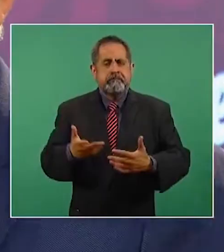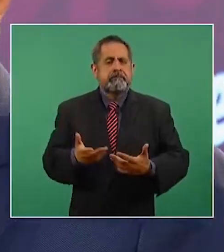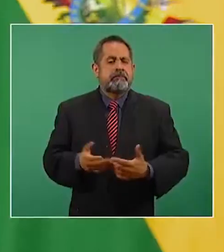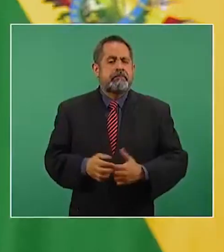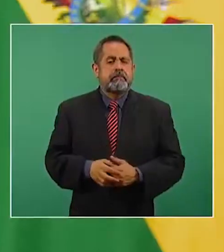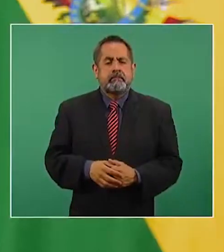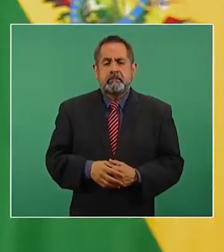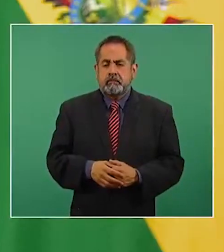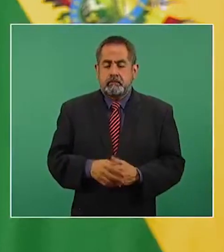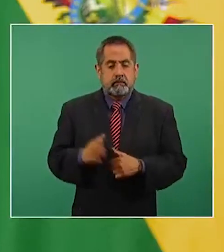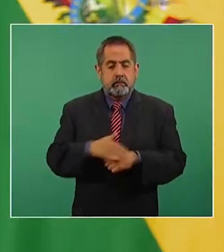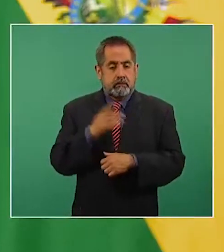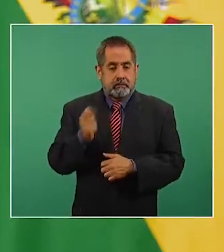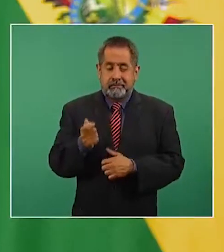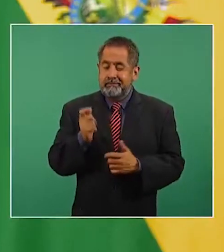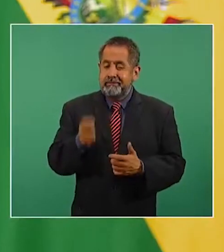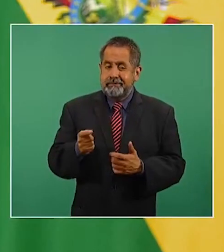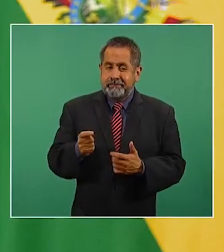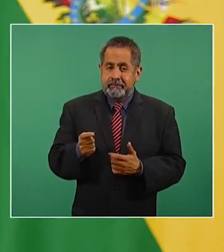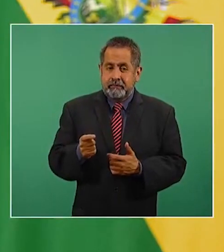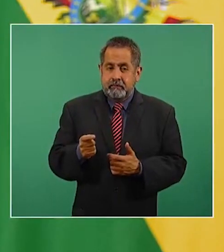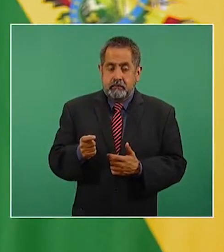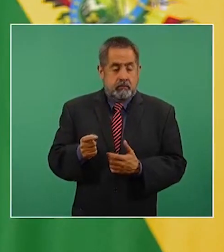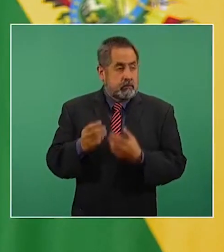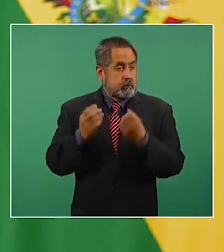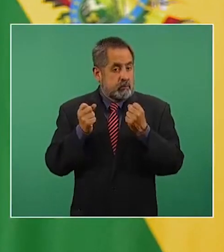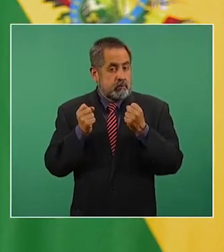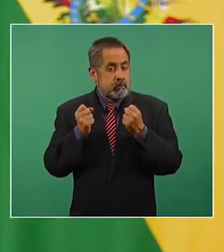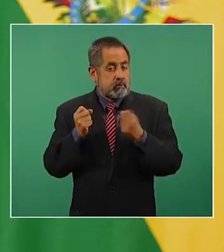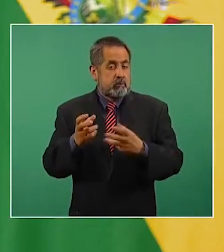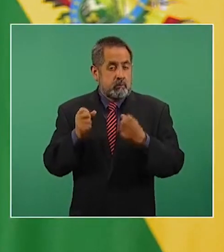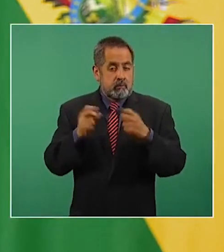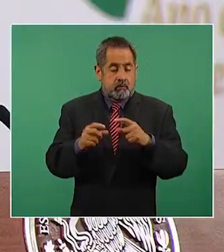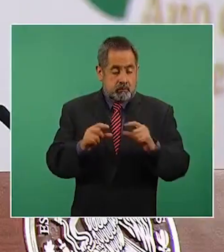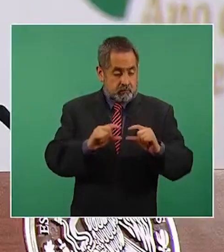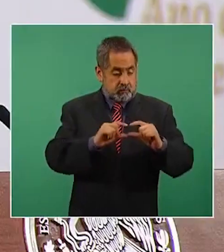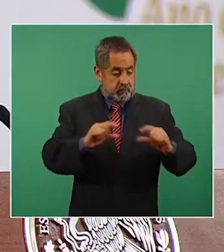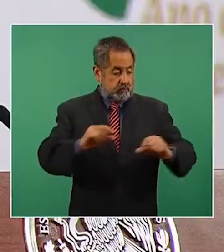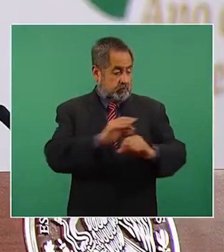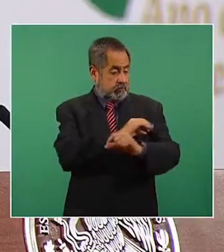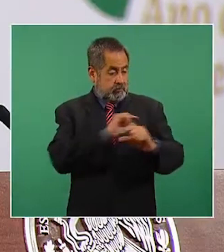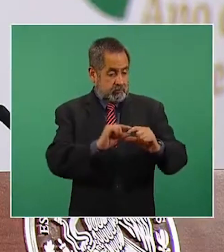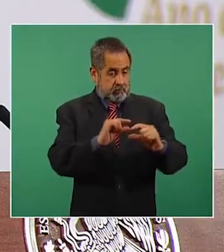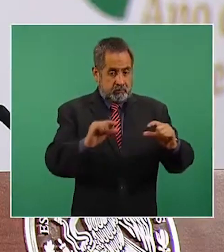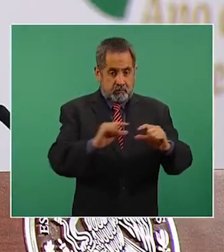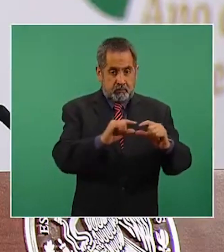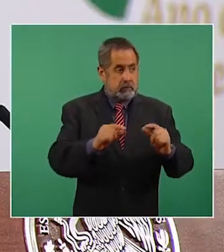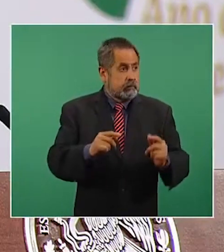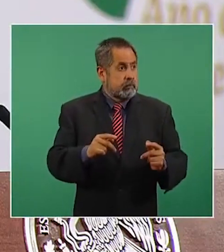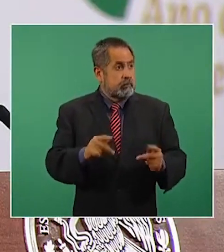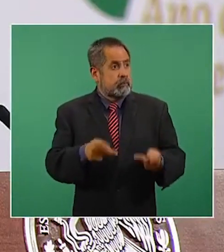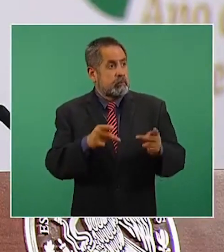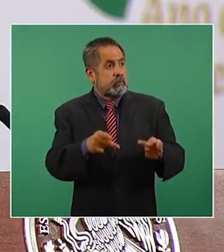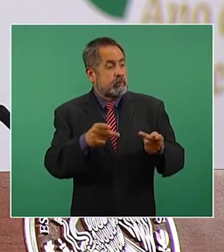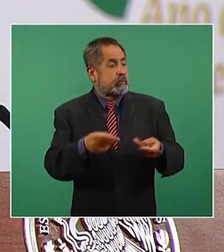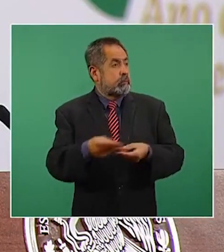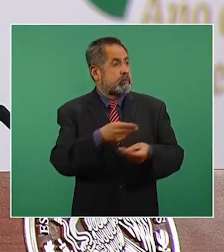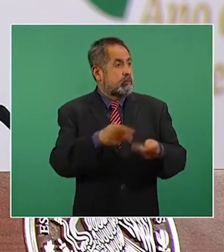es muchísimo más el porcentaje de las vacunas que se están comercializando